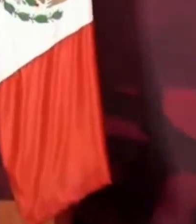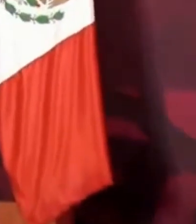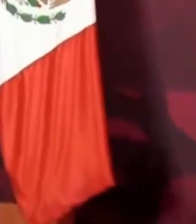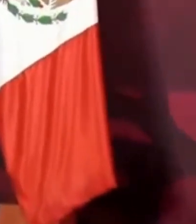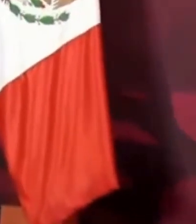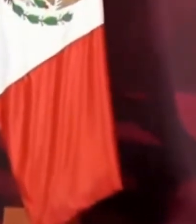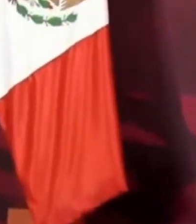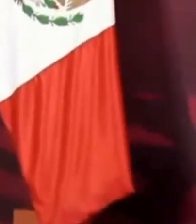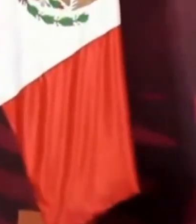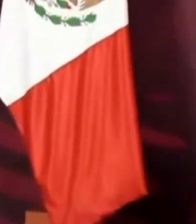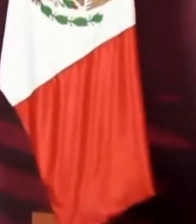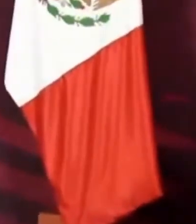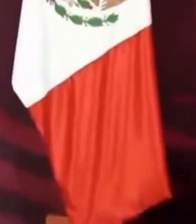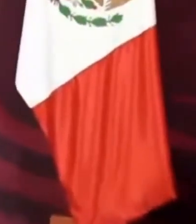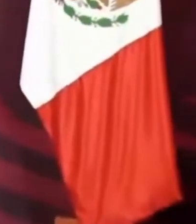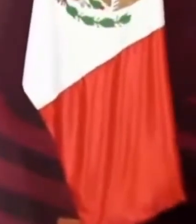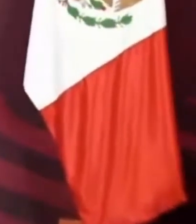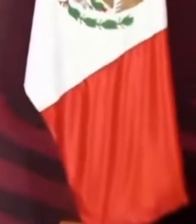Raquel